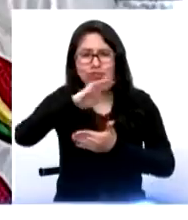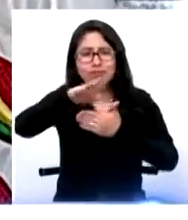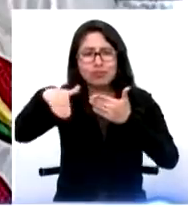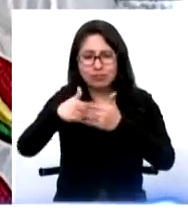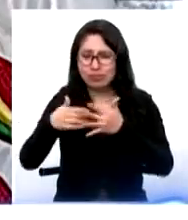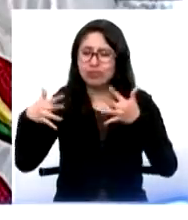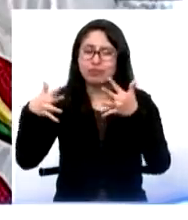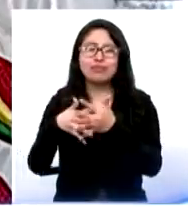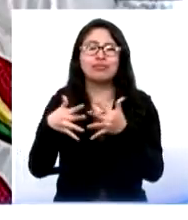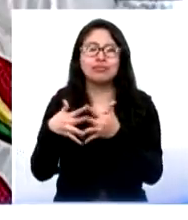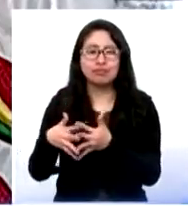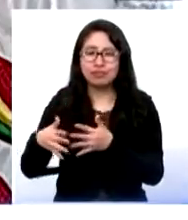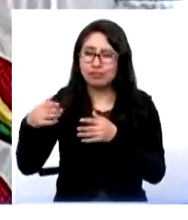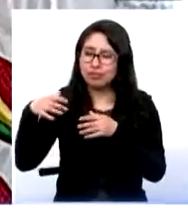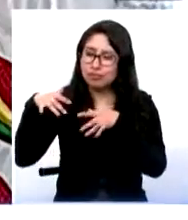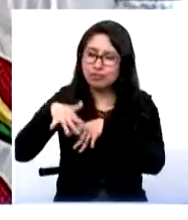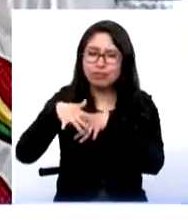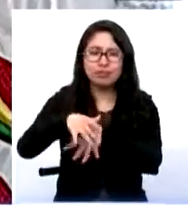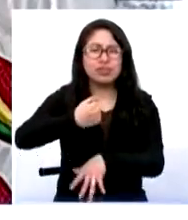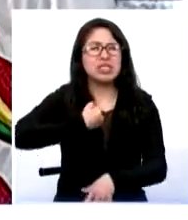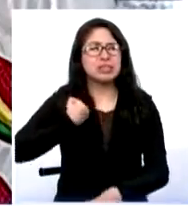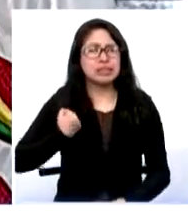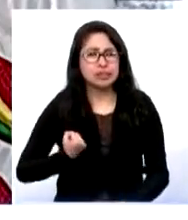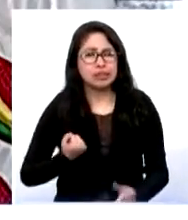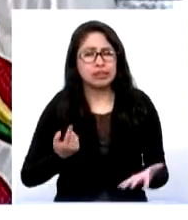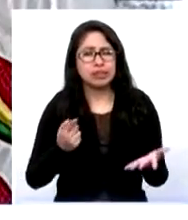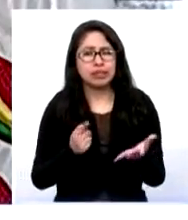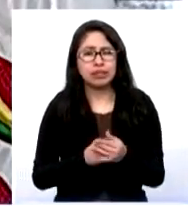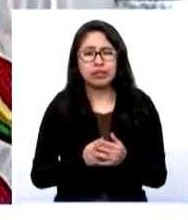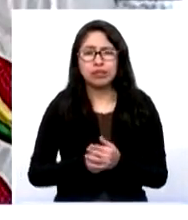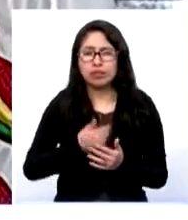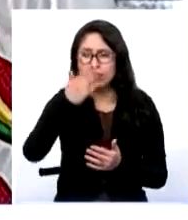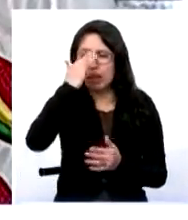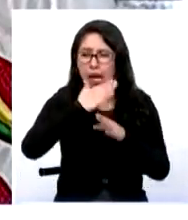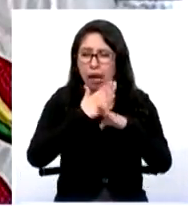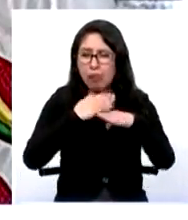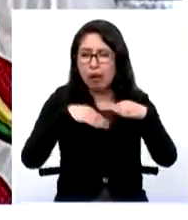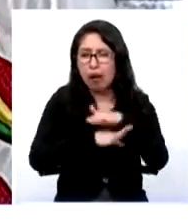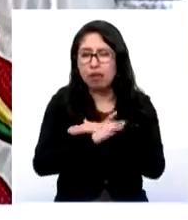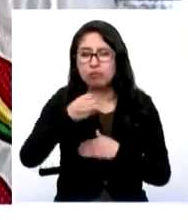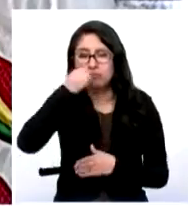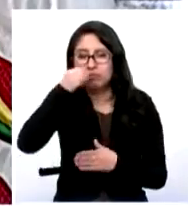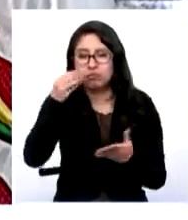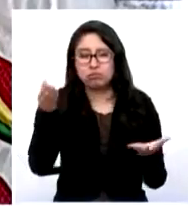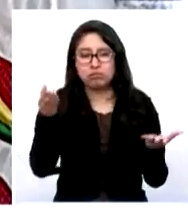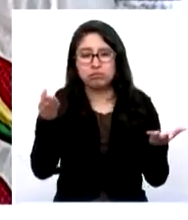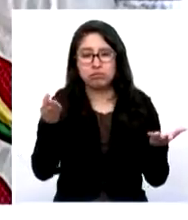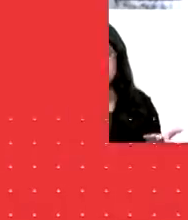se están cometiendo en nuestro país. Están quitando el oxígeno a los bolivianos.